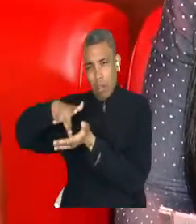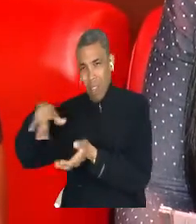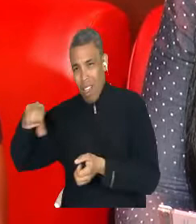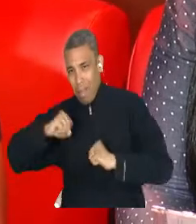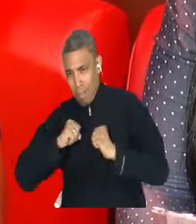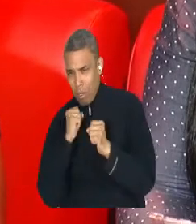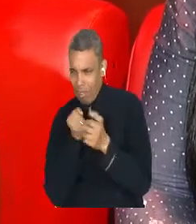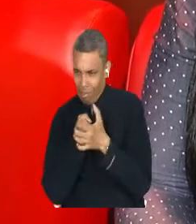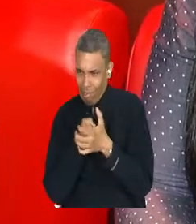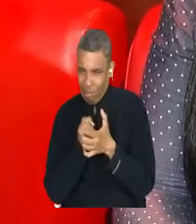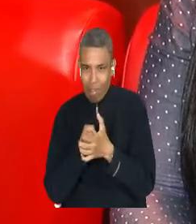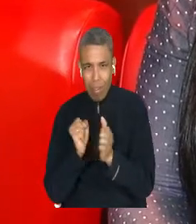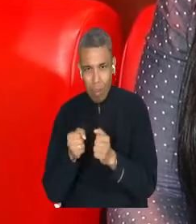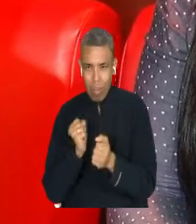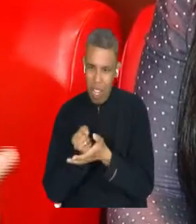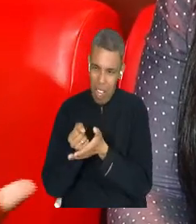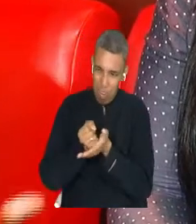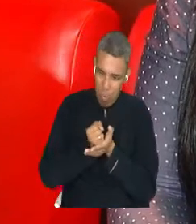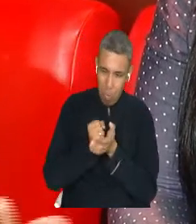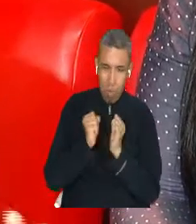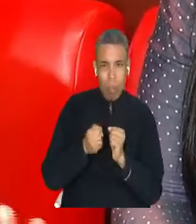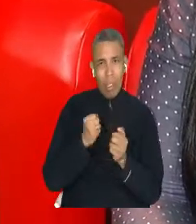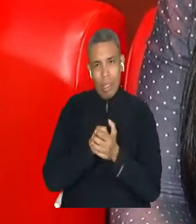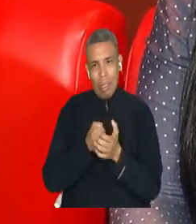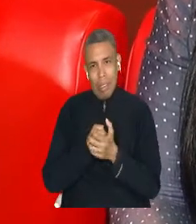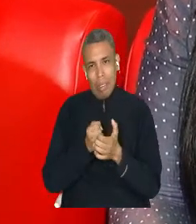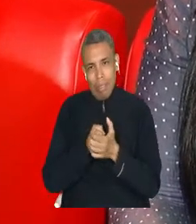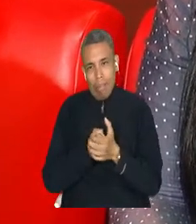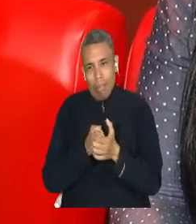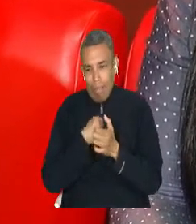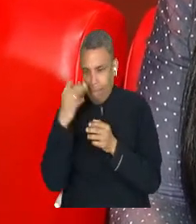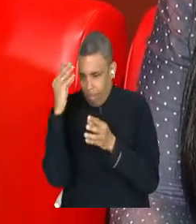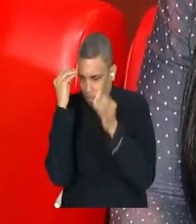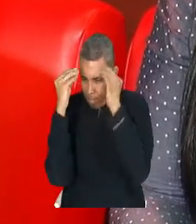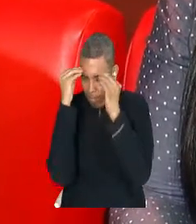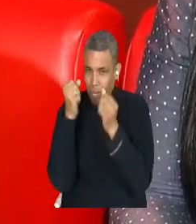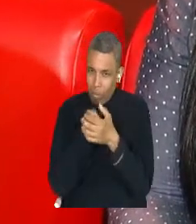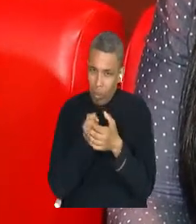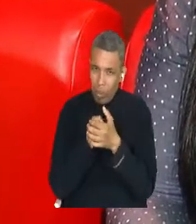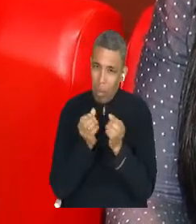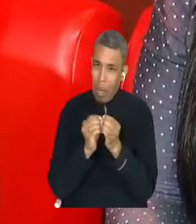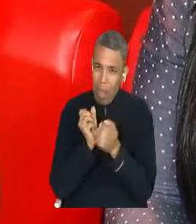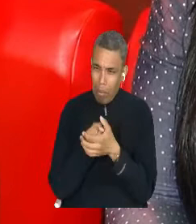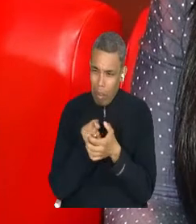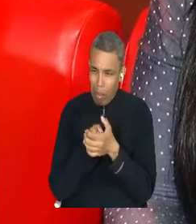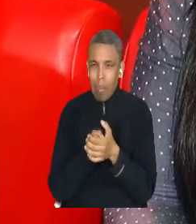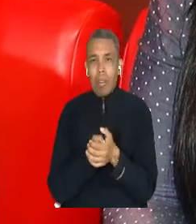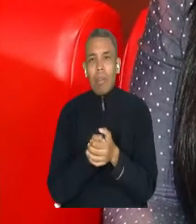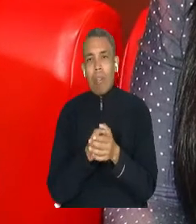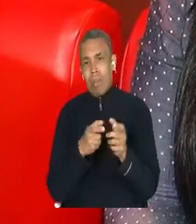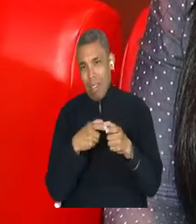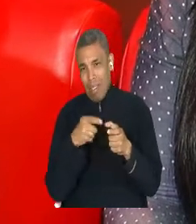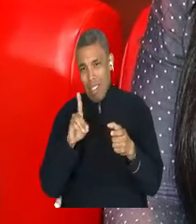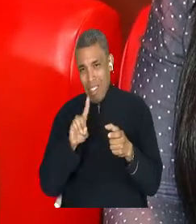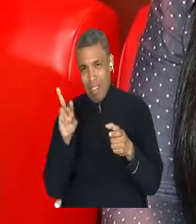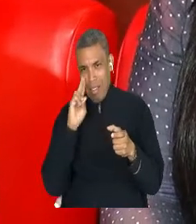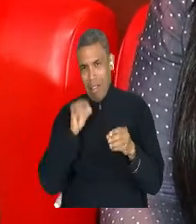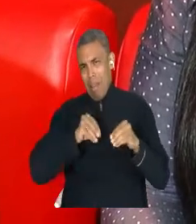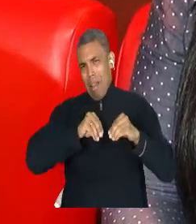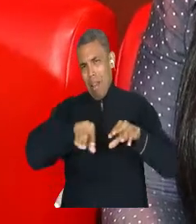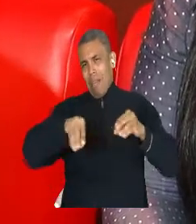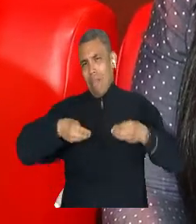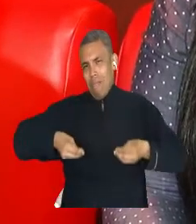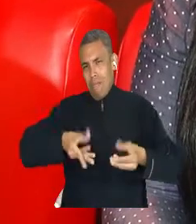es seguir obviamente manteniendo el nombre, hacerlo crecer con Contigo. Muchas personas estaban esperando como un trabajo